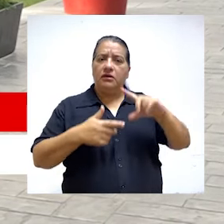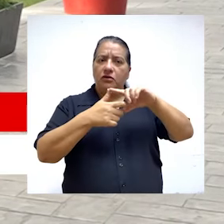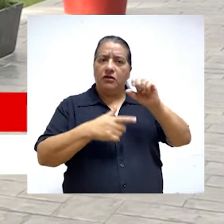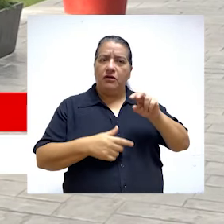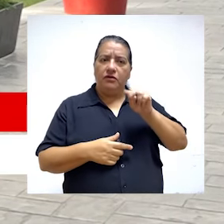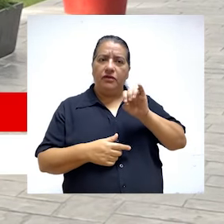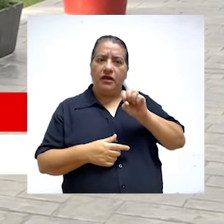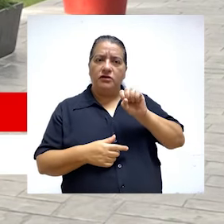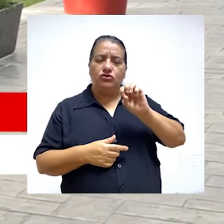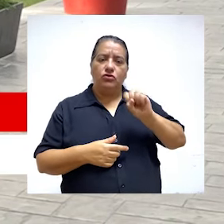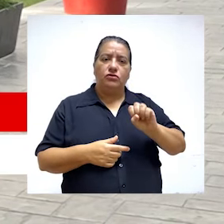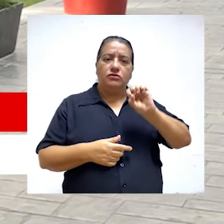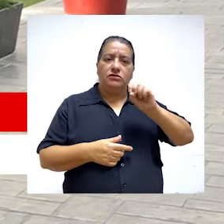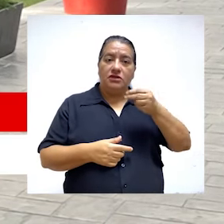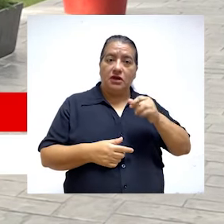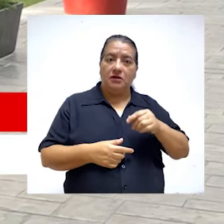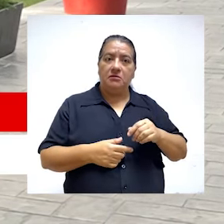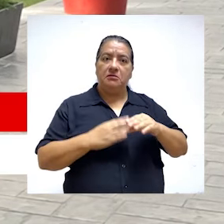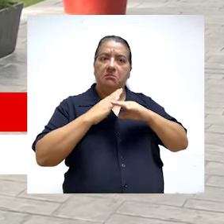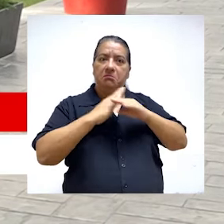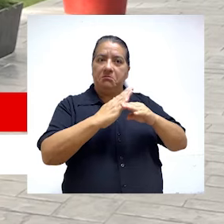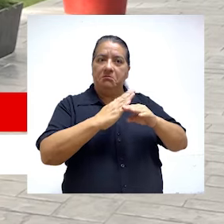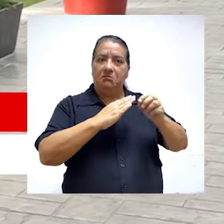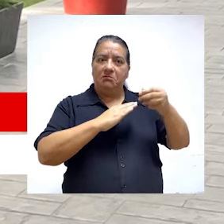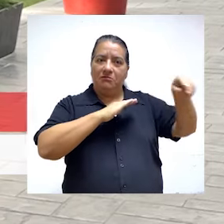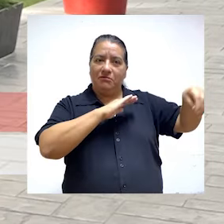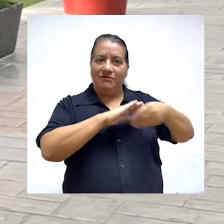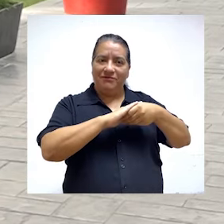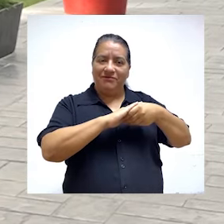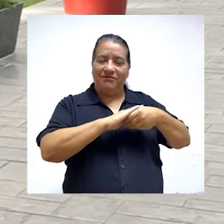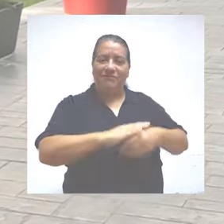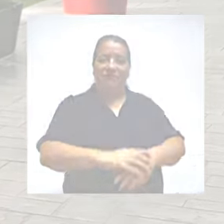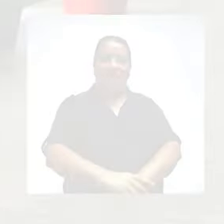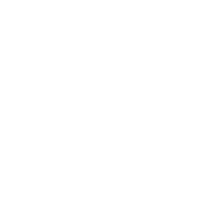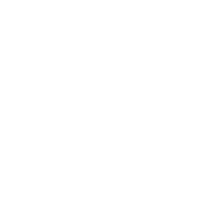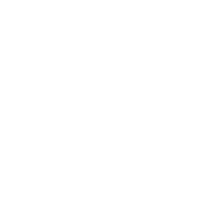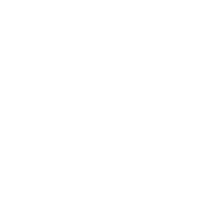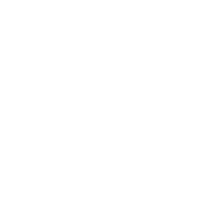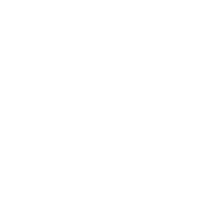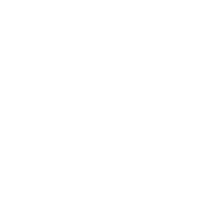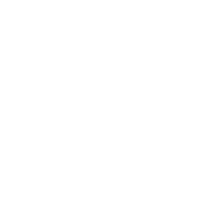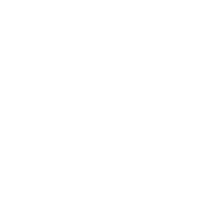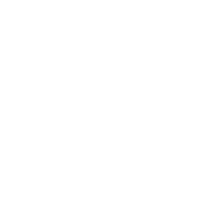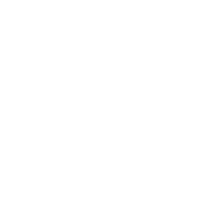del Contralor Nelson Schacht sobre temas relacionados a la lucha contra la corrupción. ¡Gracias!